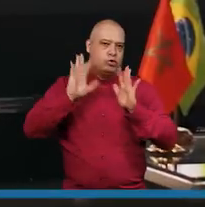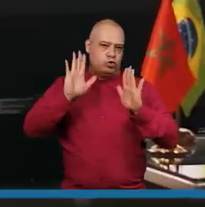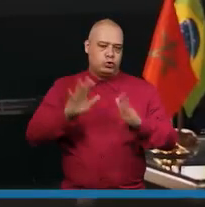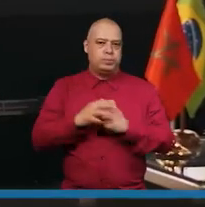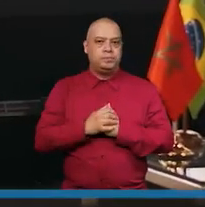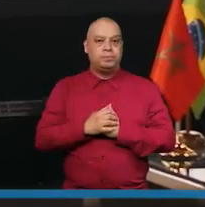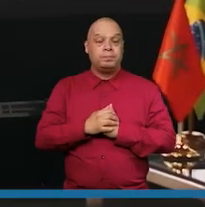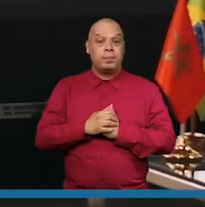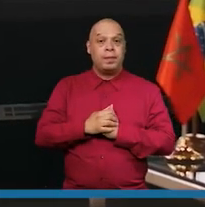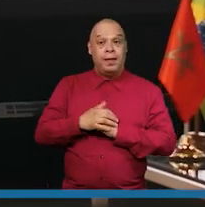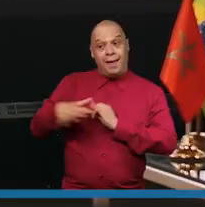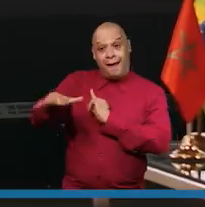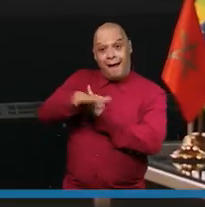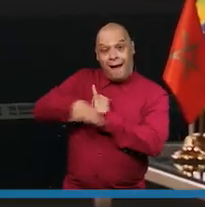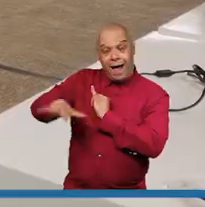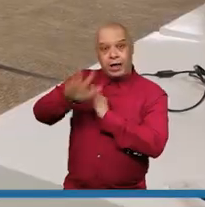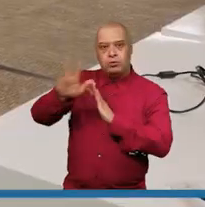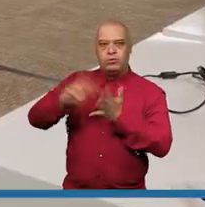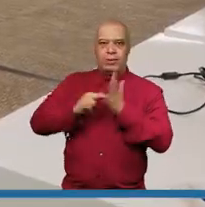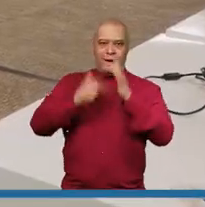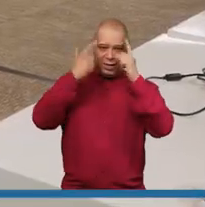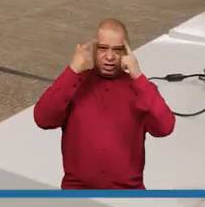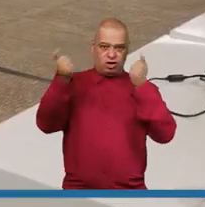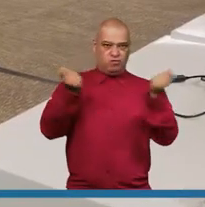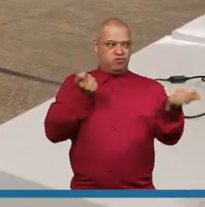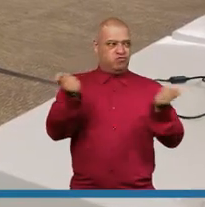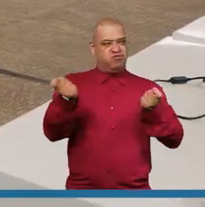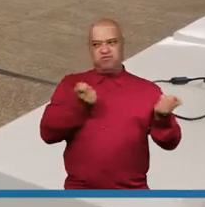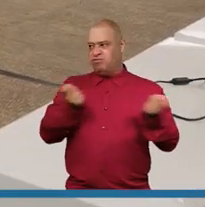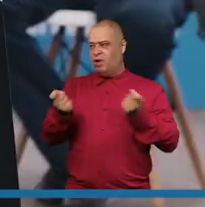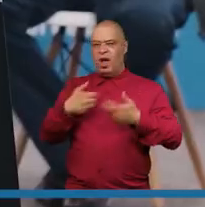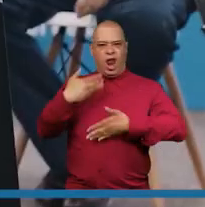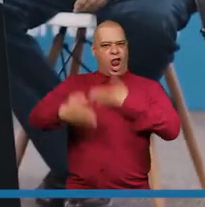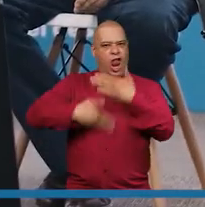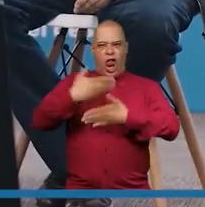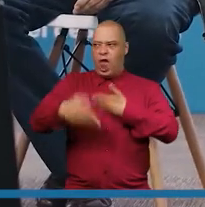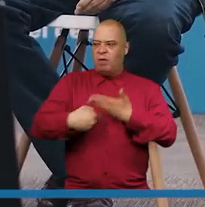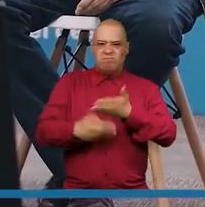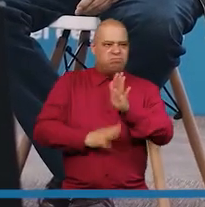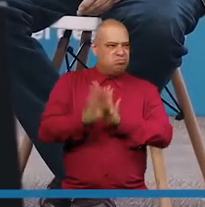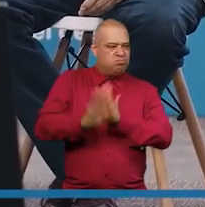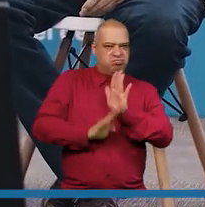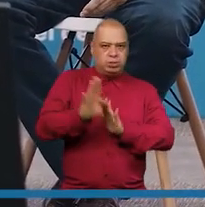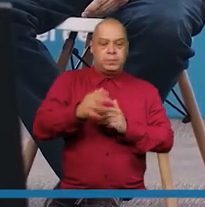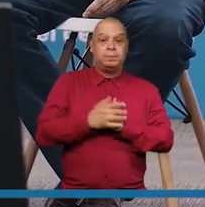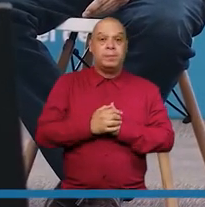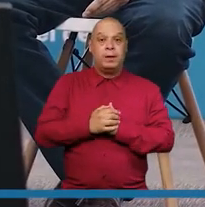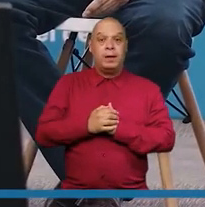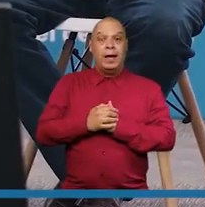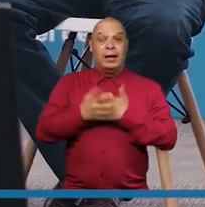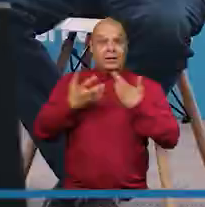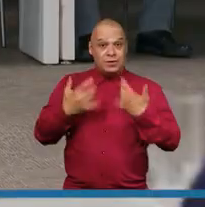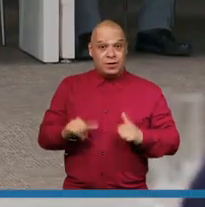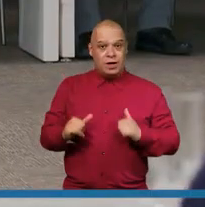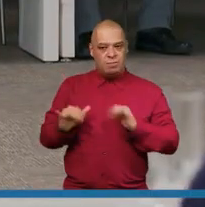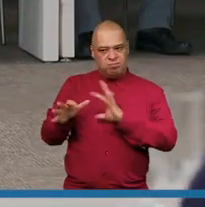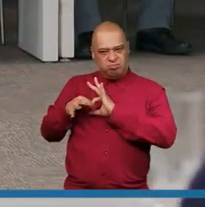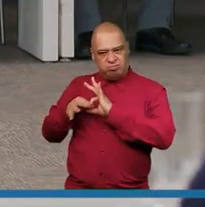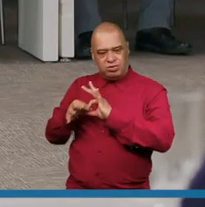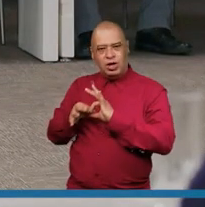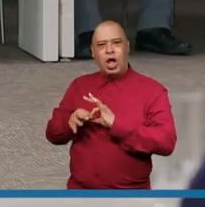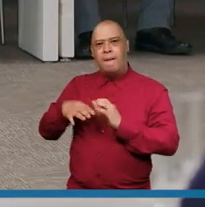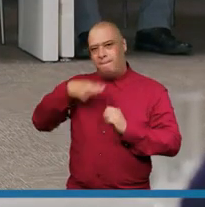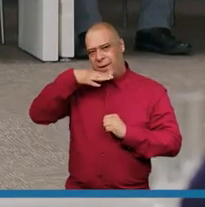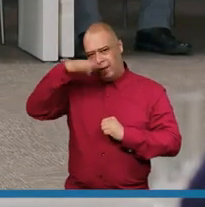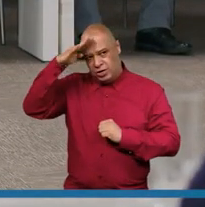Las áreas metropolitanas tenemos que trabajar porque es estratégico para nosotros y es pura supervivencia en red. Cuando nosotros trabajamos con